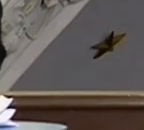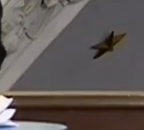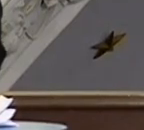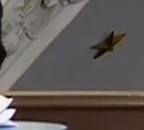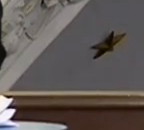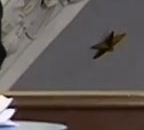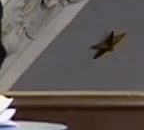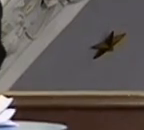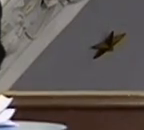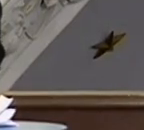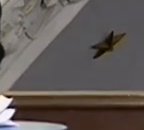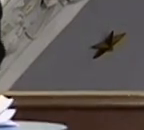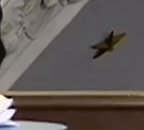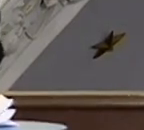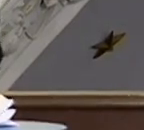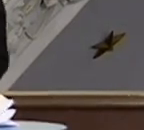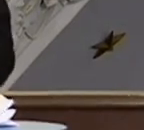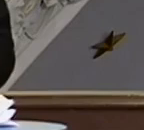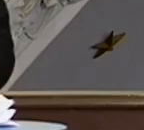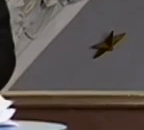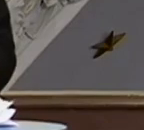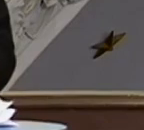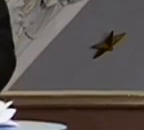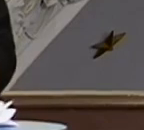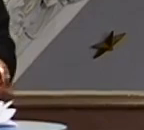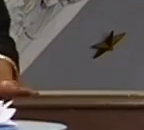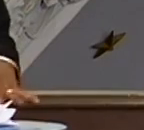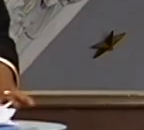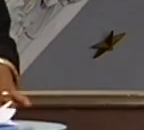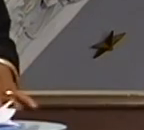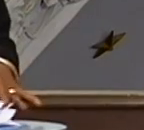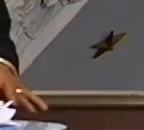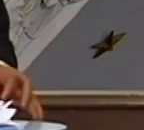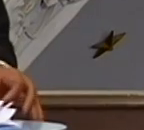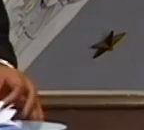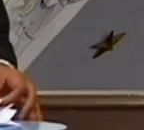de robert serra también hicieron participación